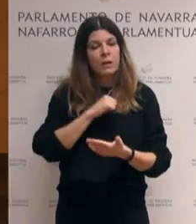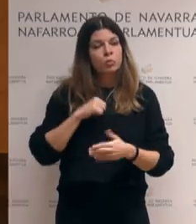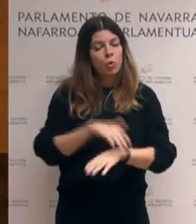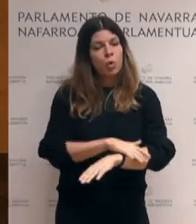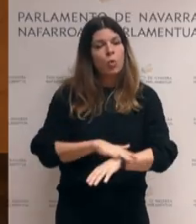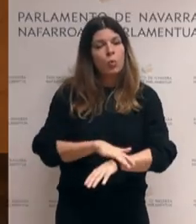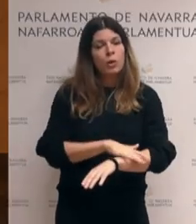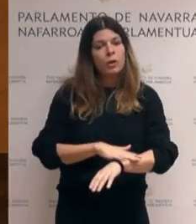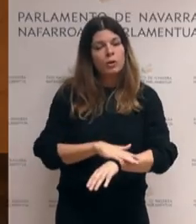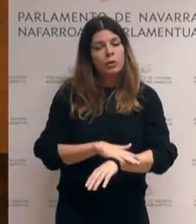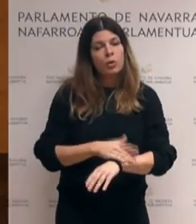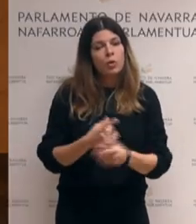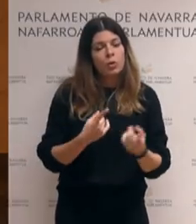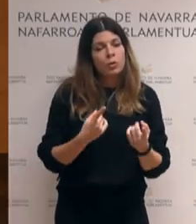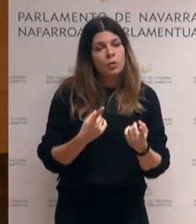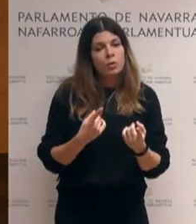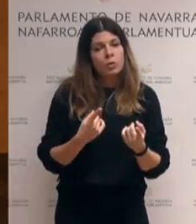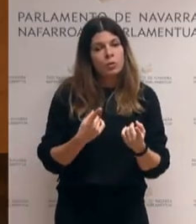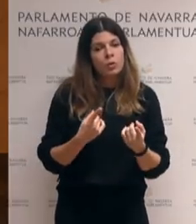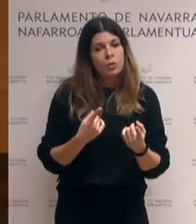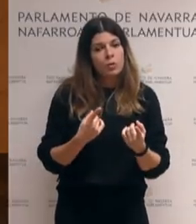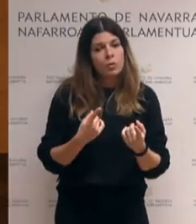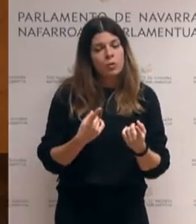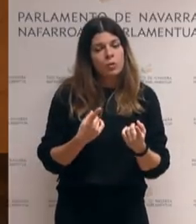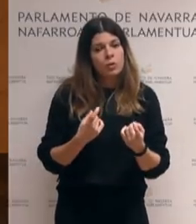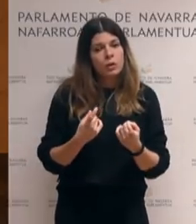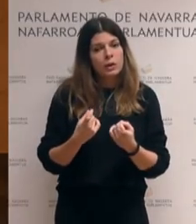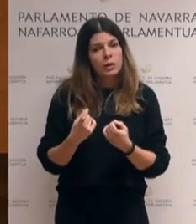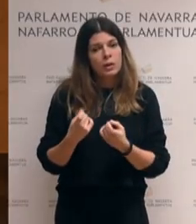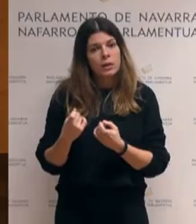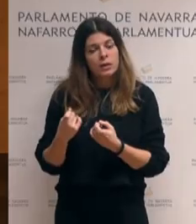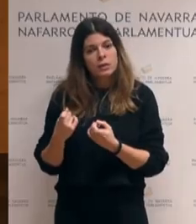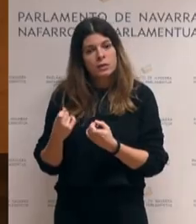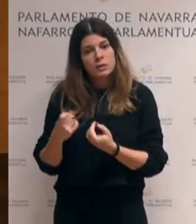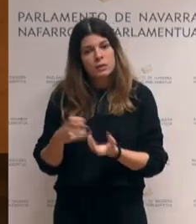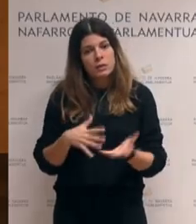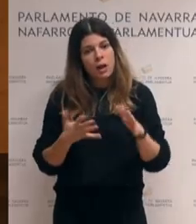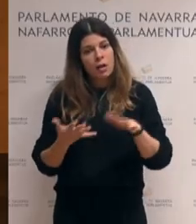du Lan eta enplegu arlo ere